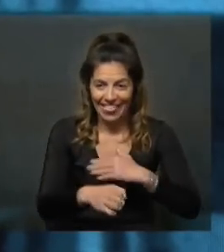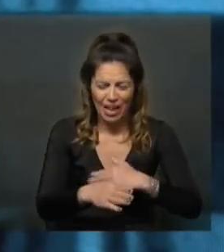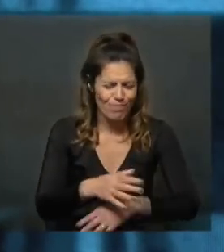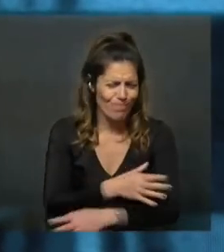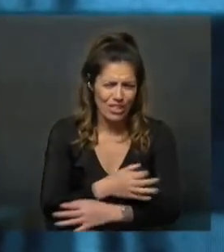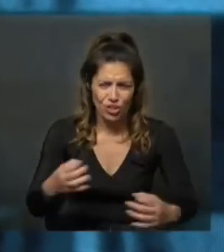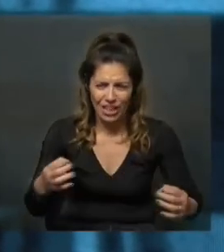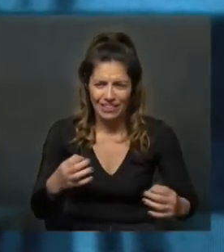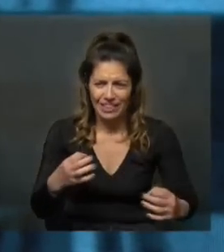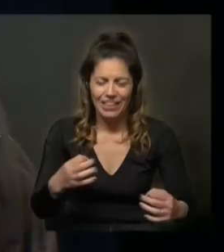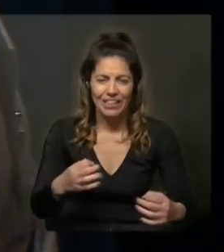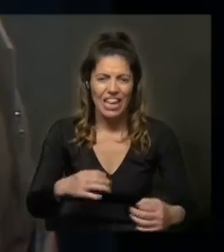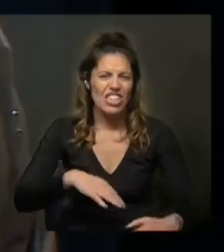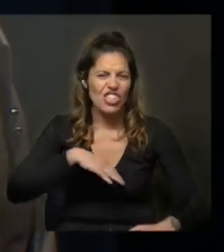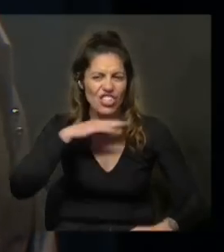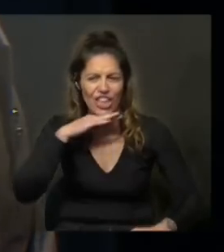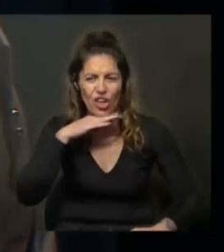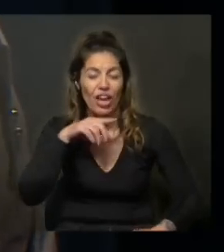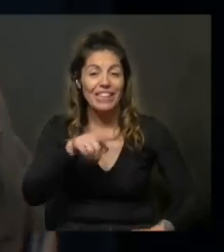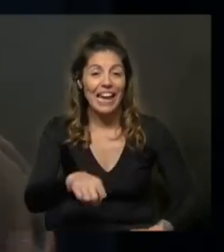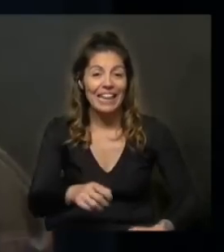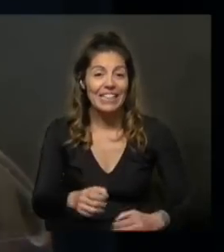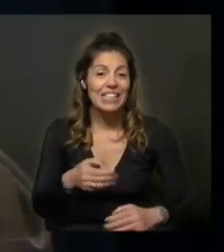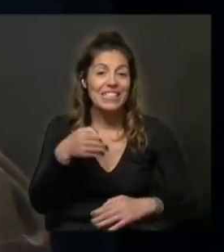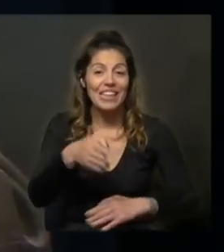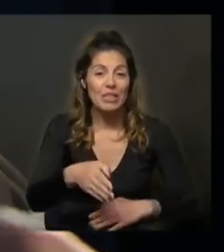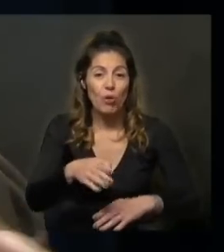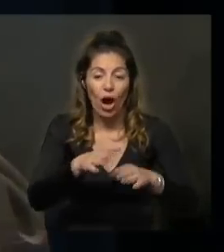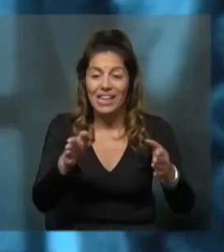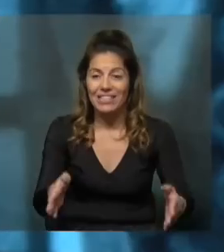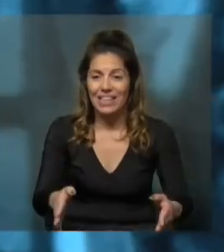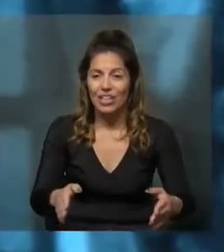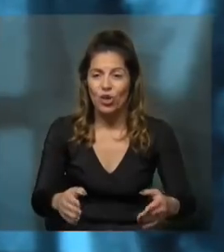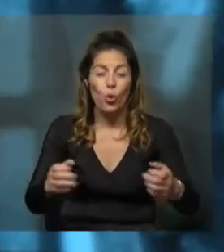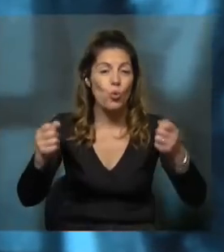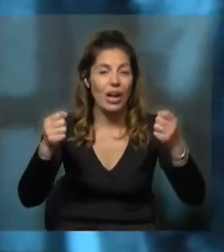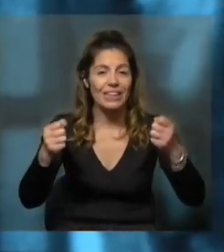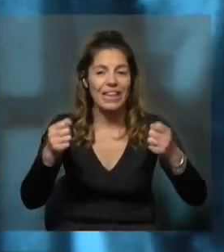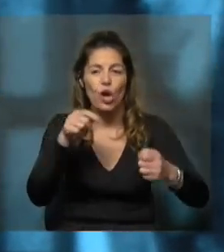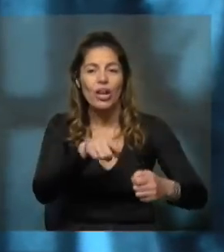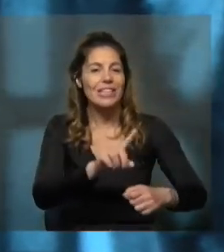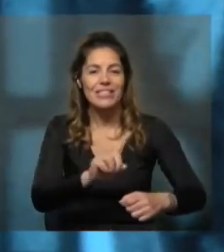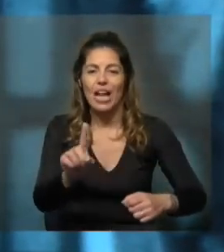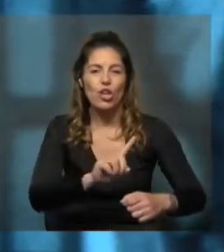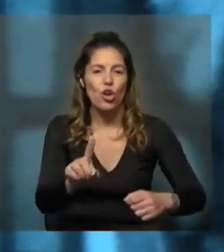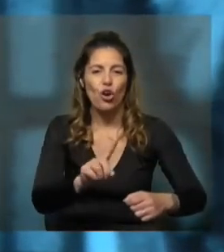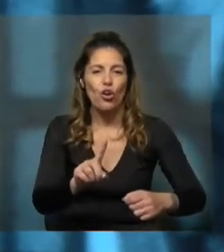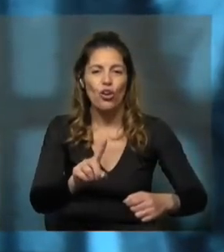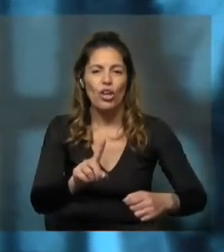impresionante y ahí ahí salieron con un cartel no no fue en esa funda